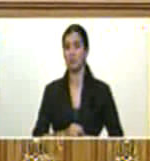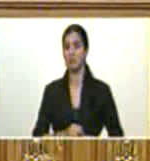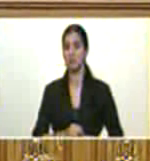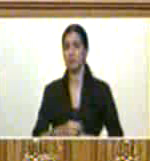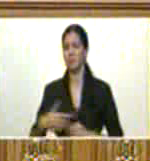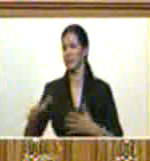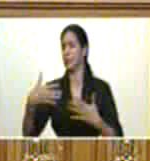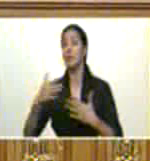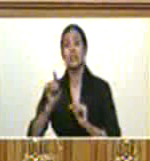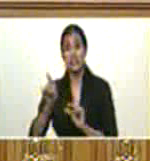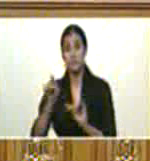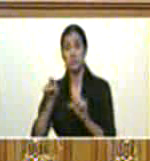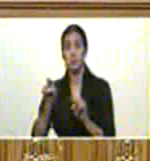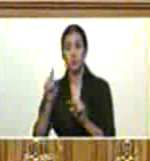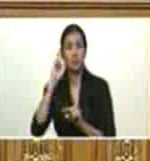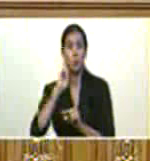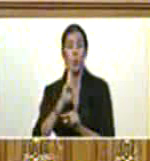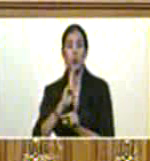Simón Bolívar,